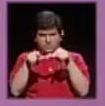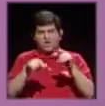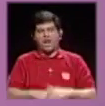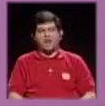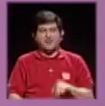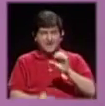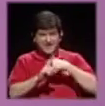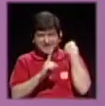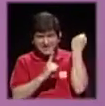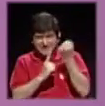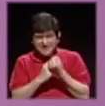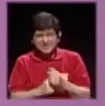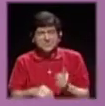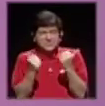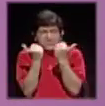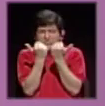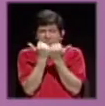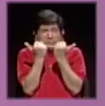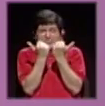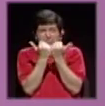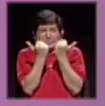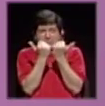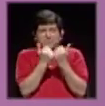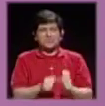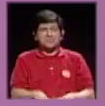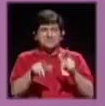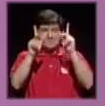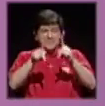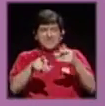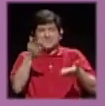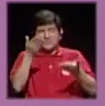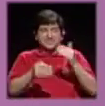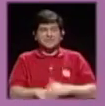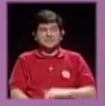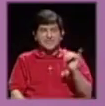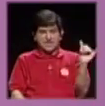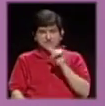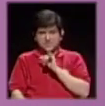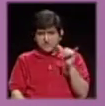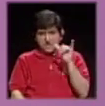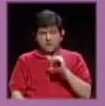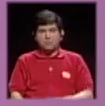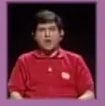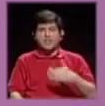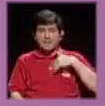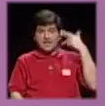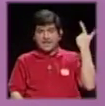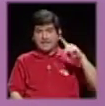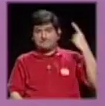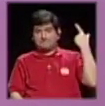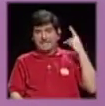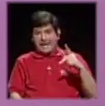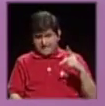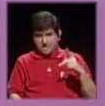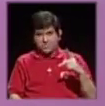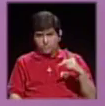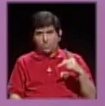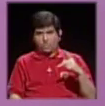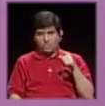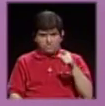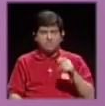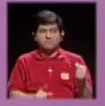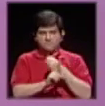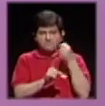Esta condición de hacinamiento en donde se encuentran las personas provoca también que haya riesgo